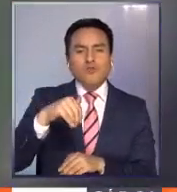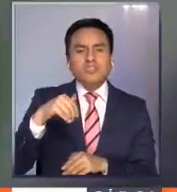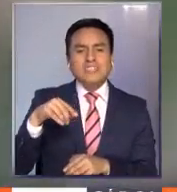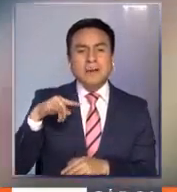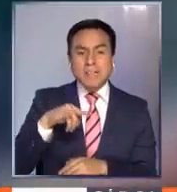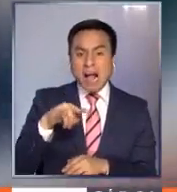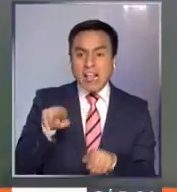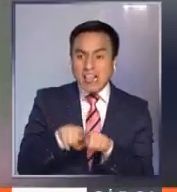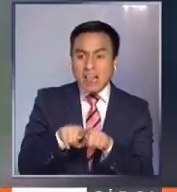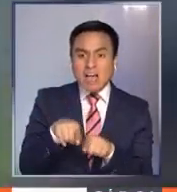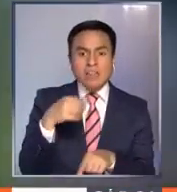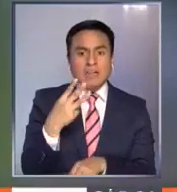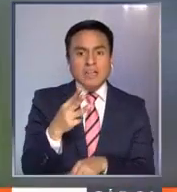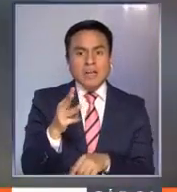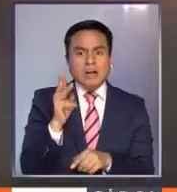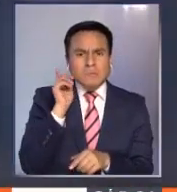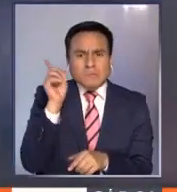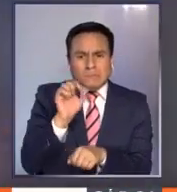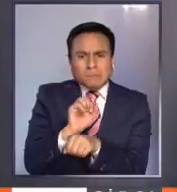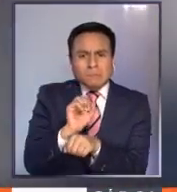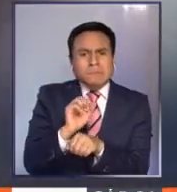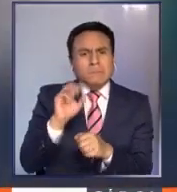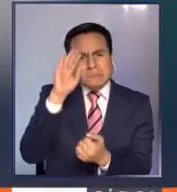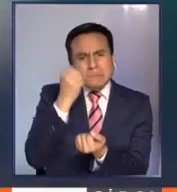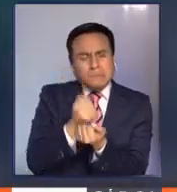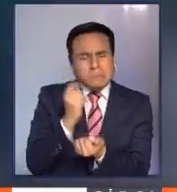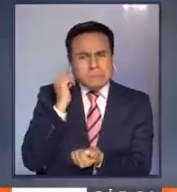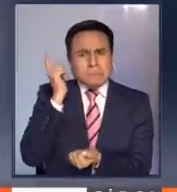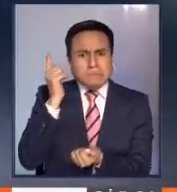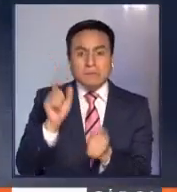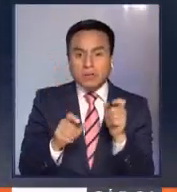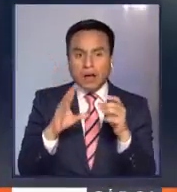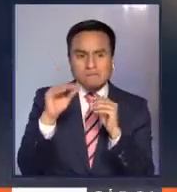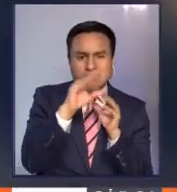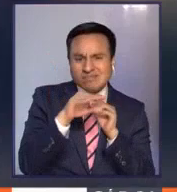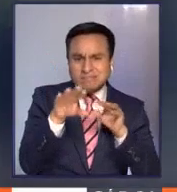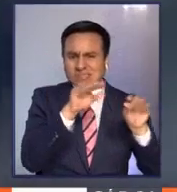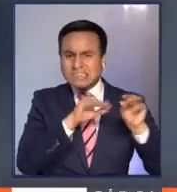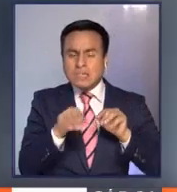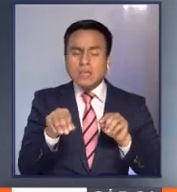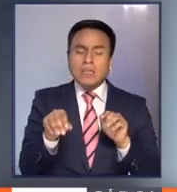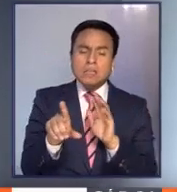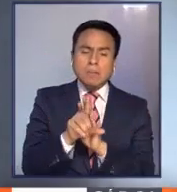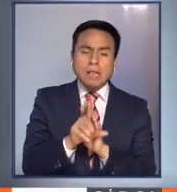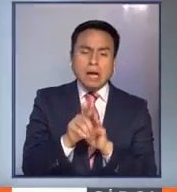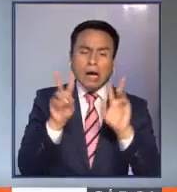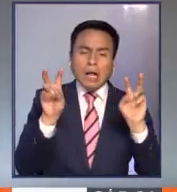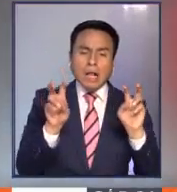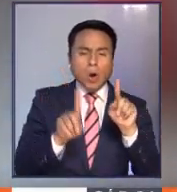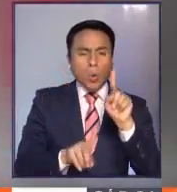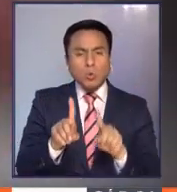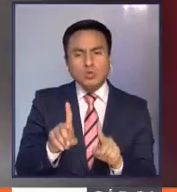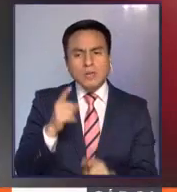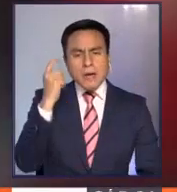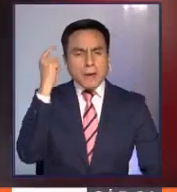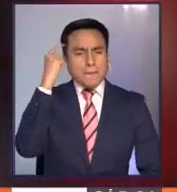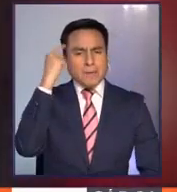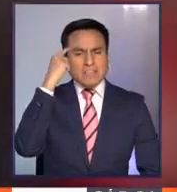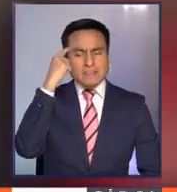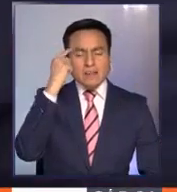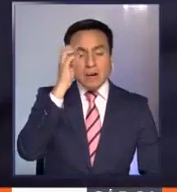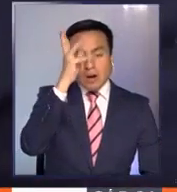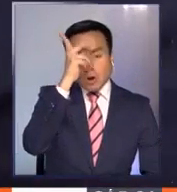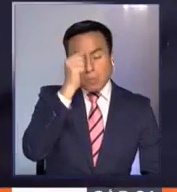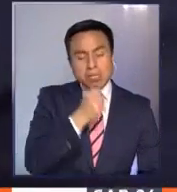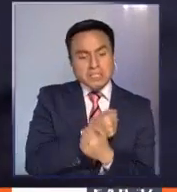tres patrullas haciendo sonar las sirenas ha dado que hablar. Y más allá de un tema legal, a muchos les hizo pensar en el